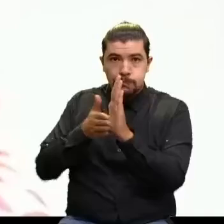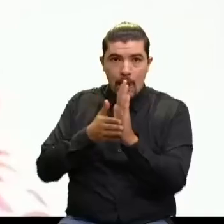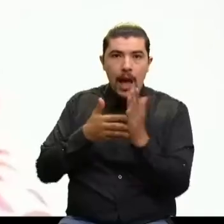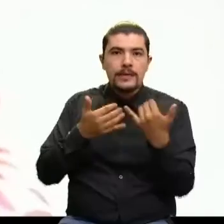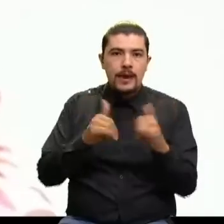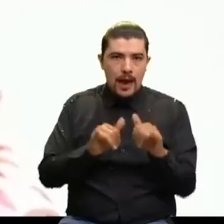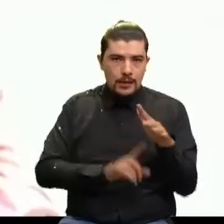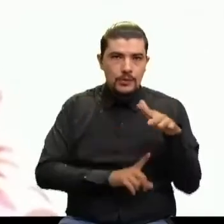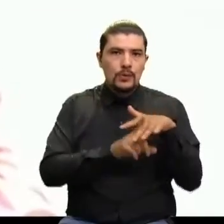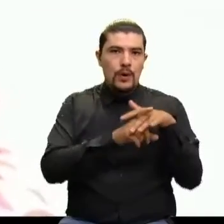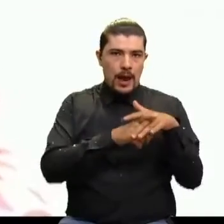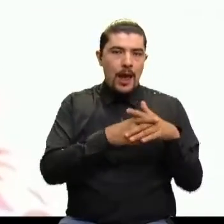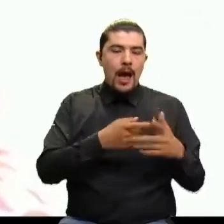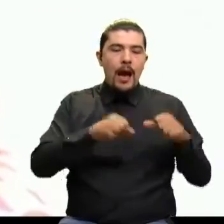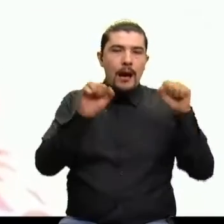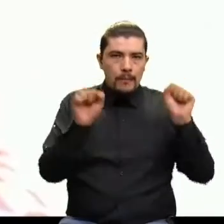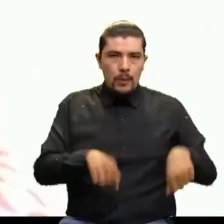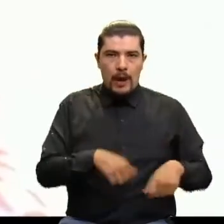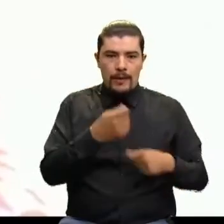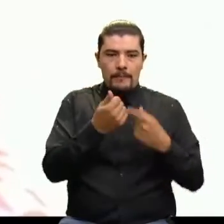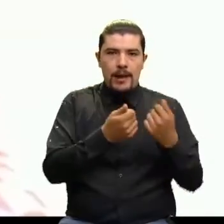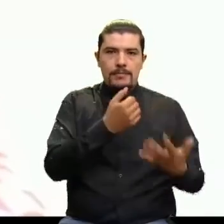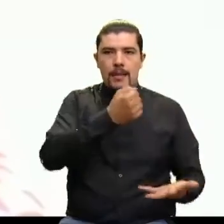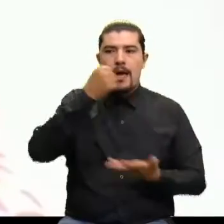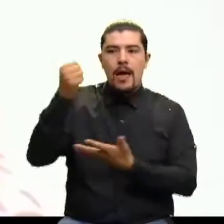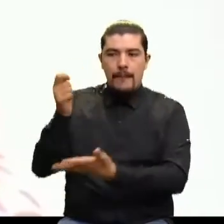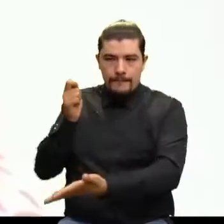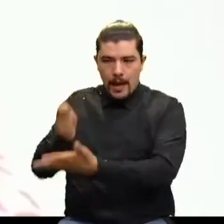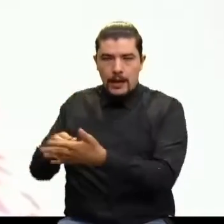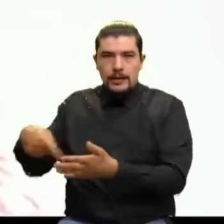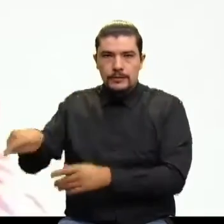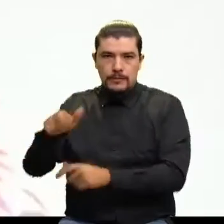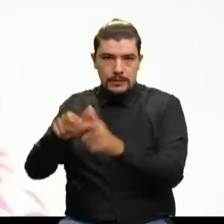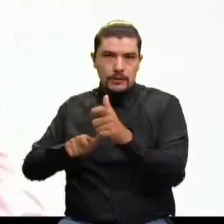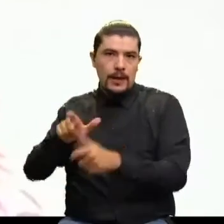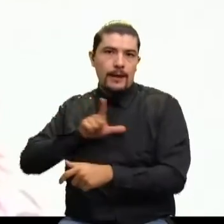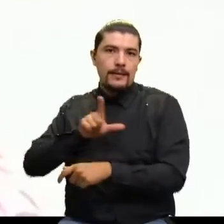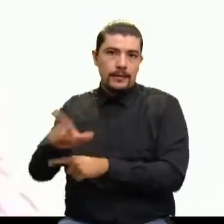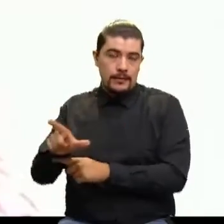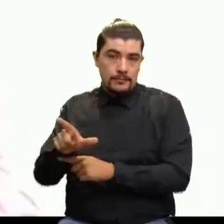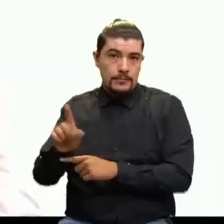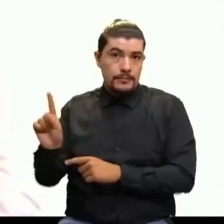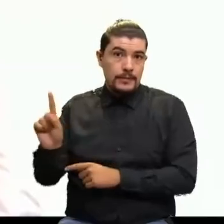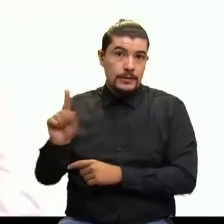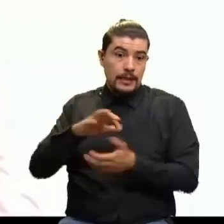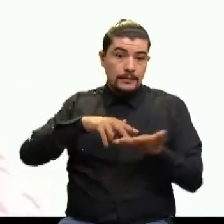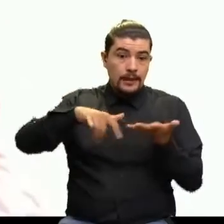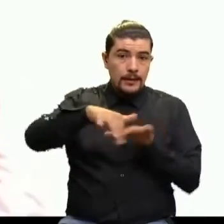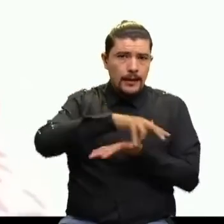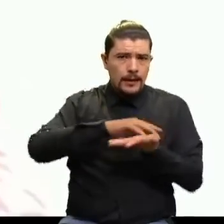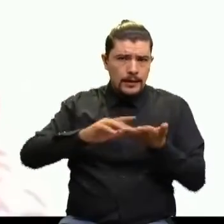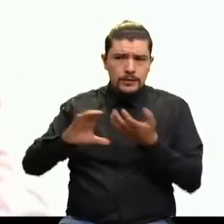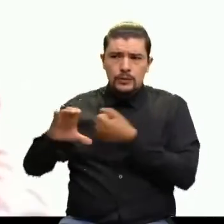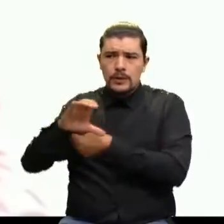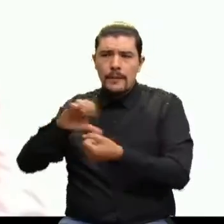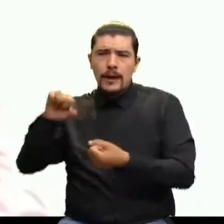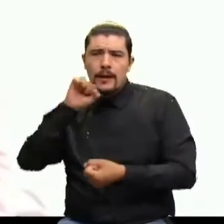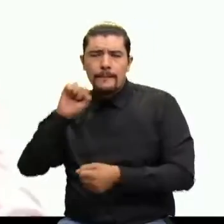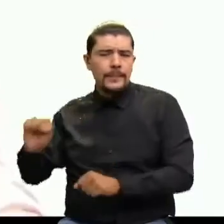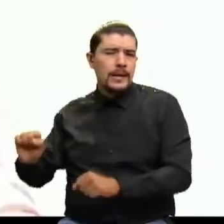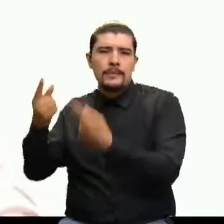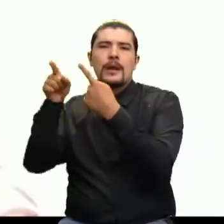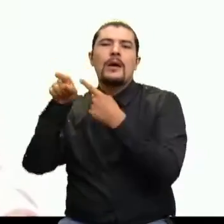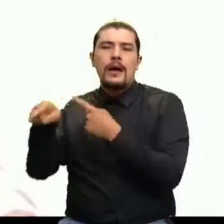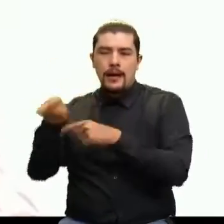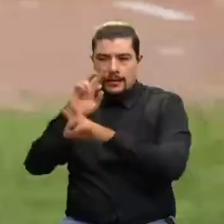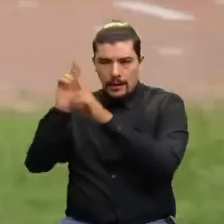rubro presupuestal para los honorarios de los ediles. Somos pioneros en Santander. Barranca Bermeja le dice sí al reconocimiento de